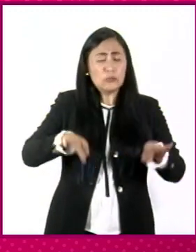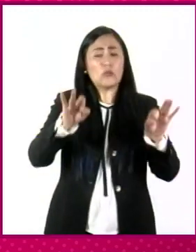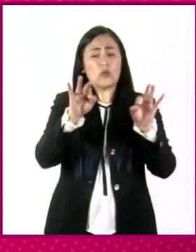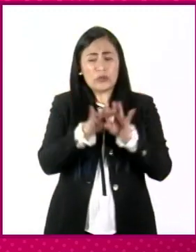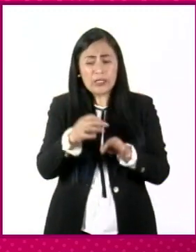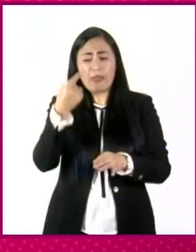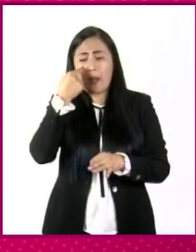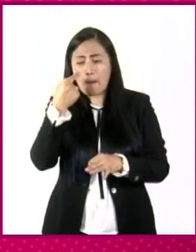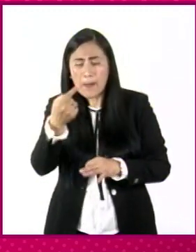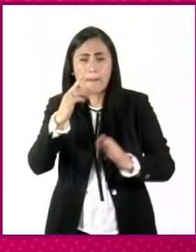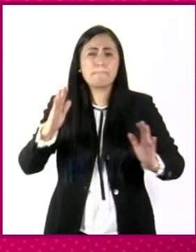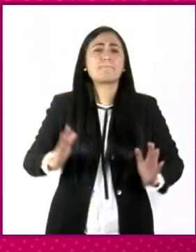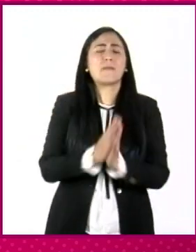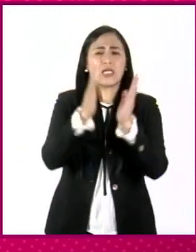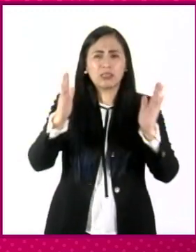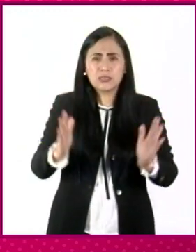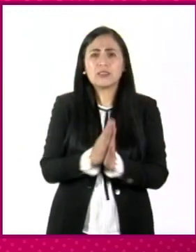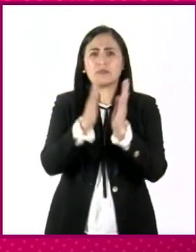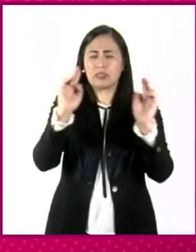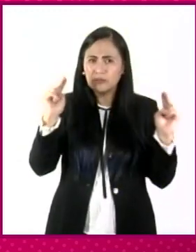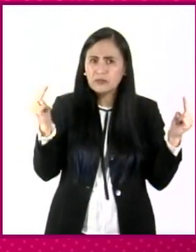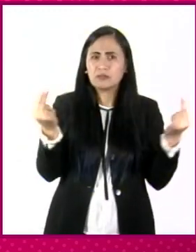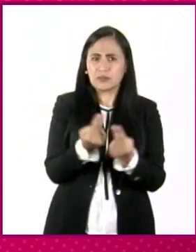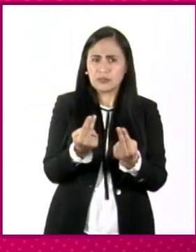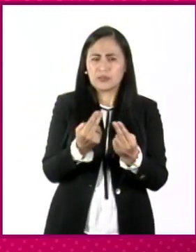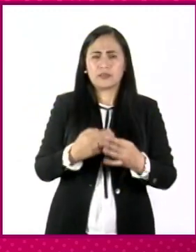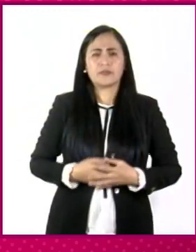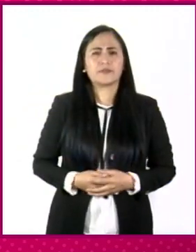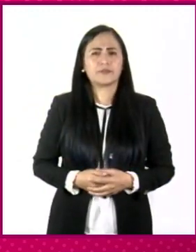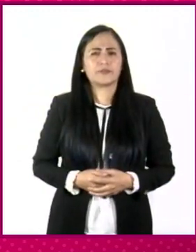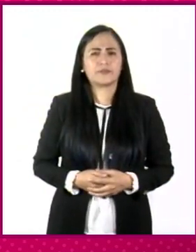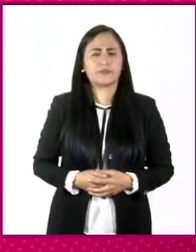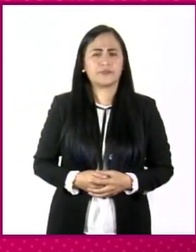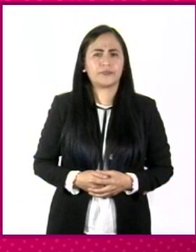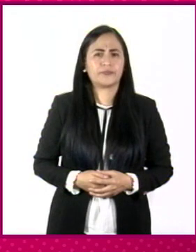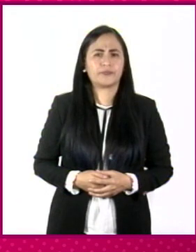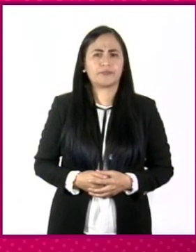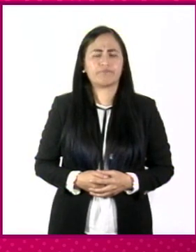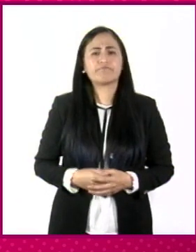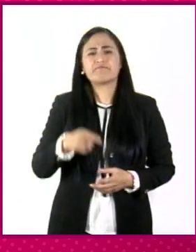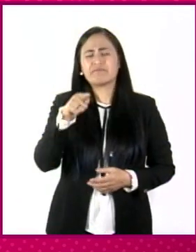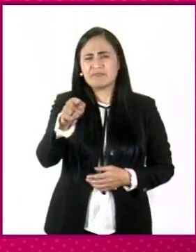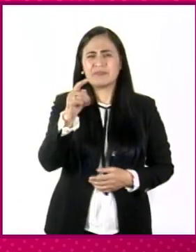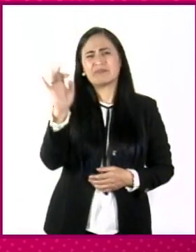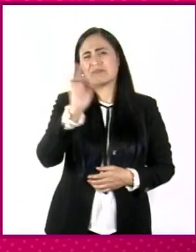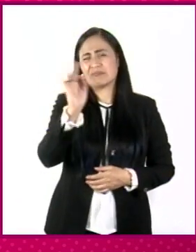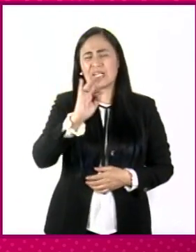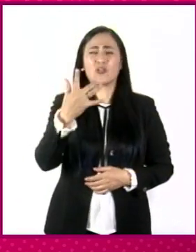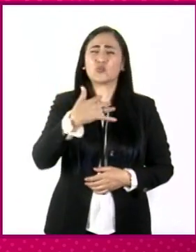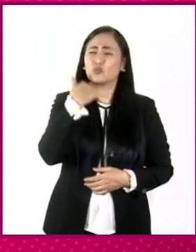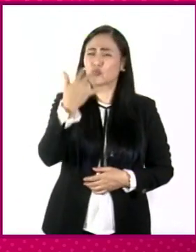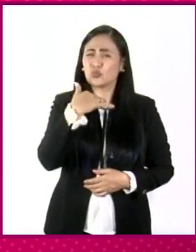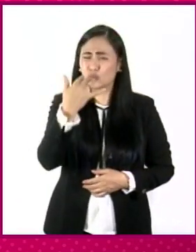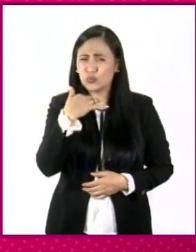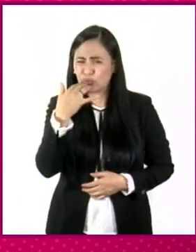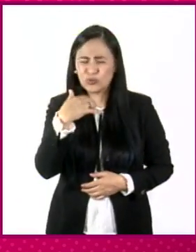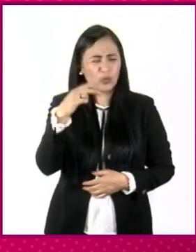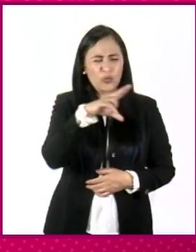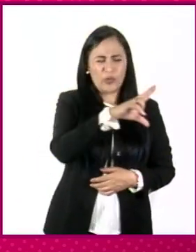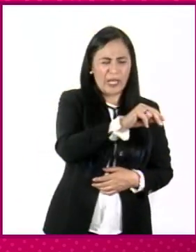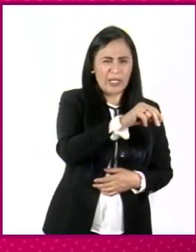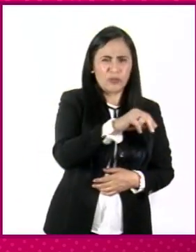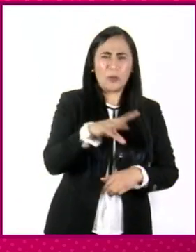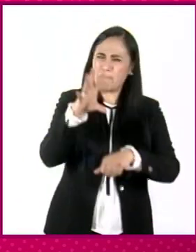en términos de poder atemperar, digamos, el sentido que tal vez la corrupción pueda generar en torno a